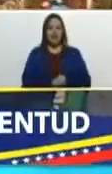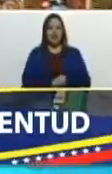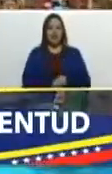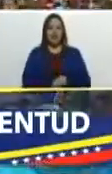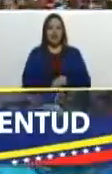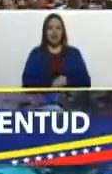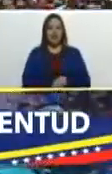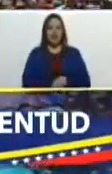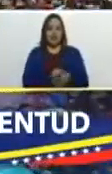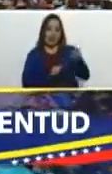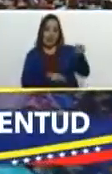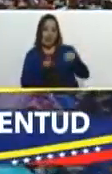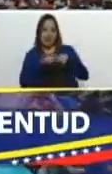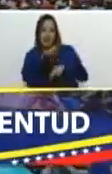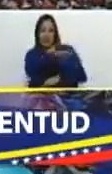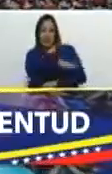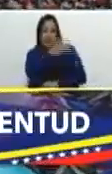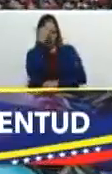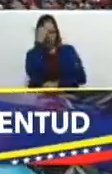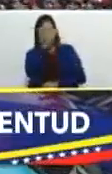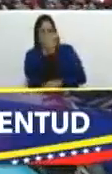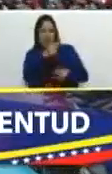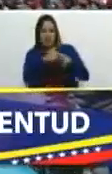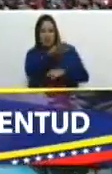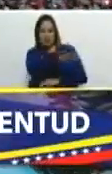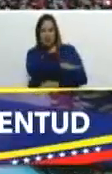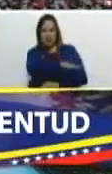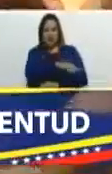Y ese chiquitín, vale, mis saludos, chiquitín.